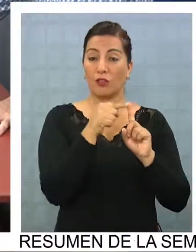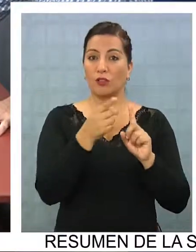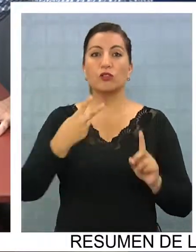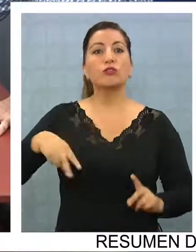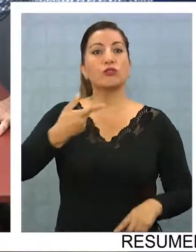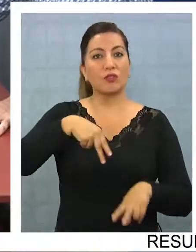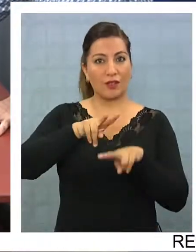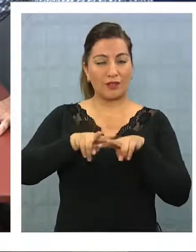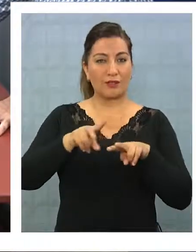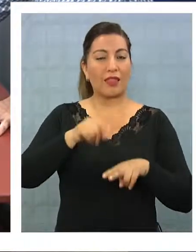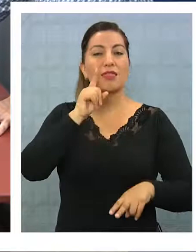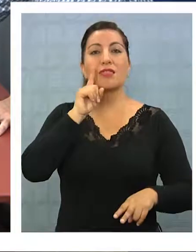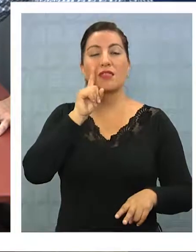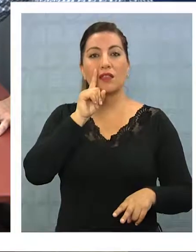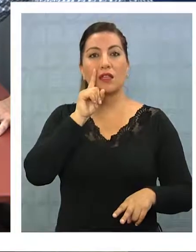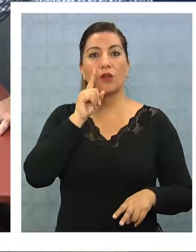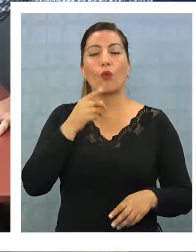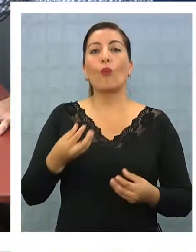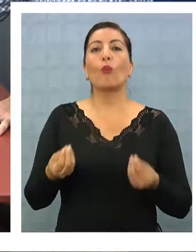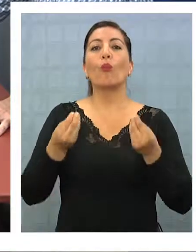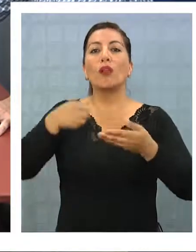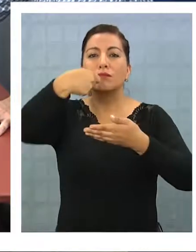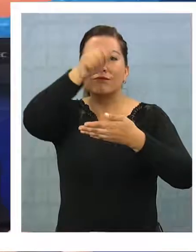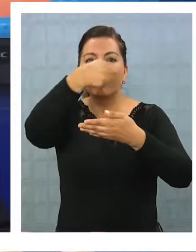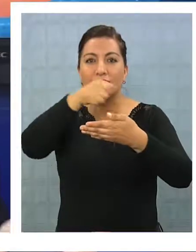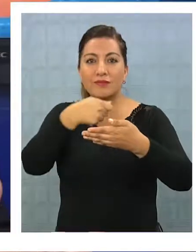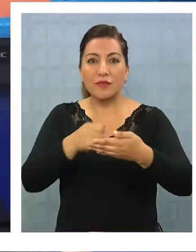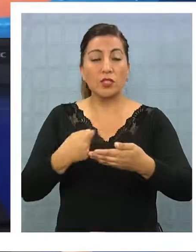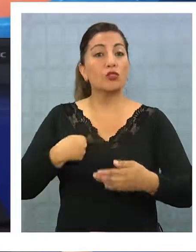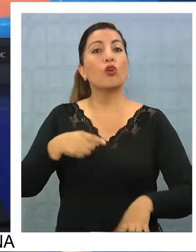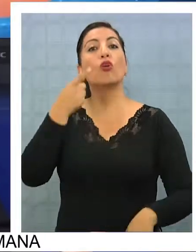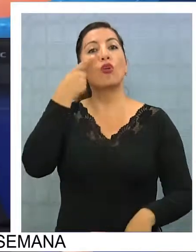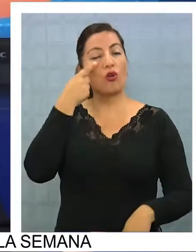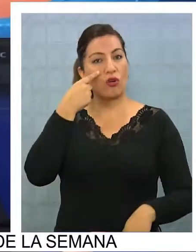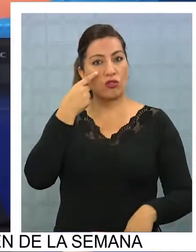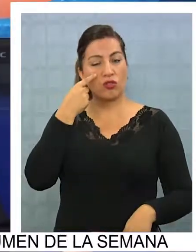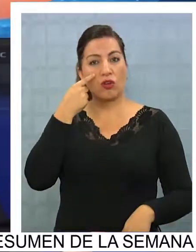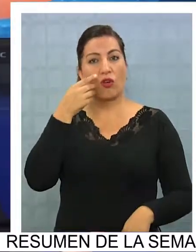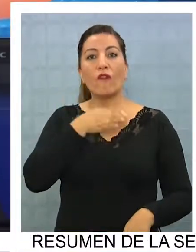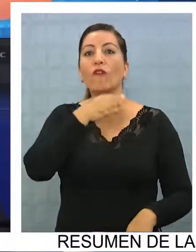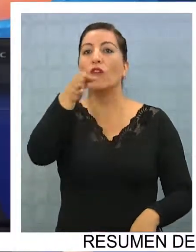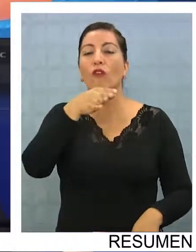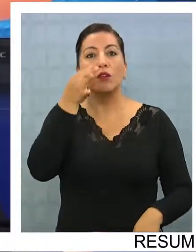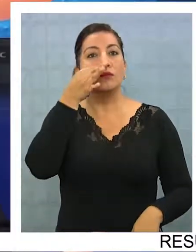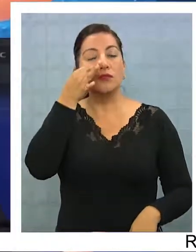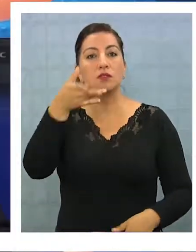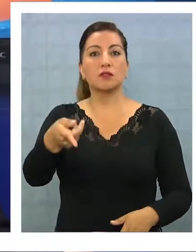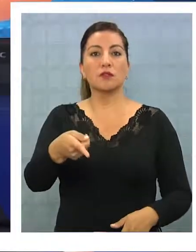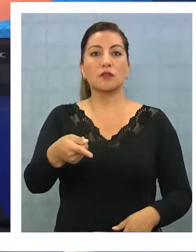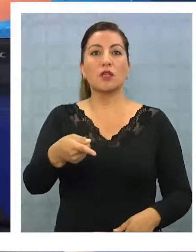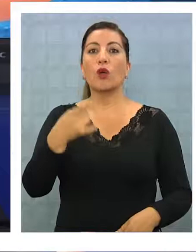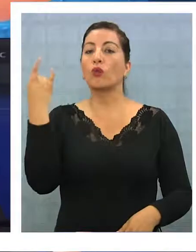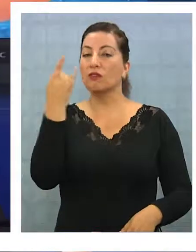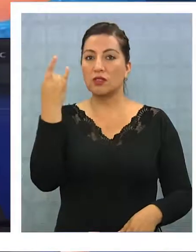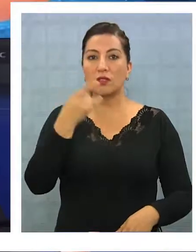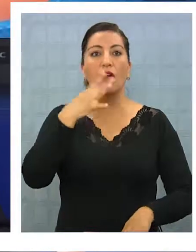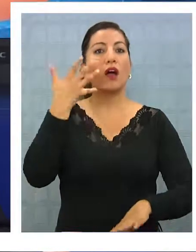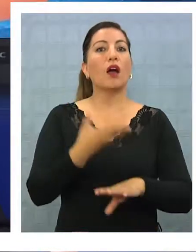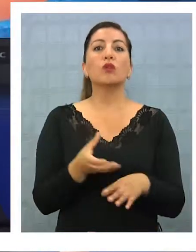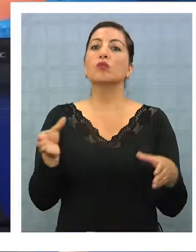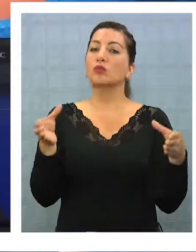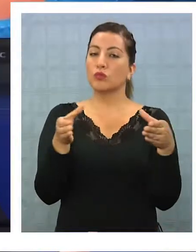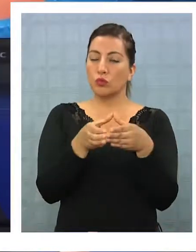lo que hay que hacer es tener un buen diagnóstico. Yo que conozco y visito las universidades a lo largo del país, le diría que hay un grupo